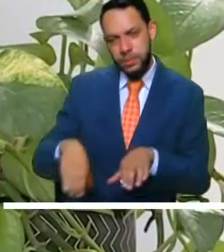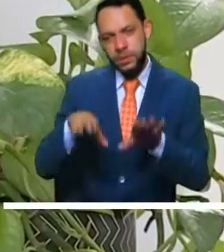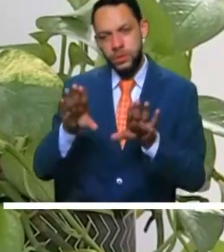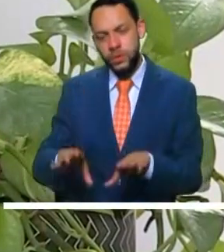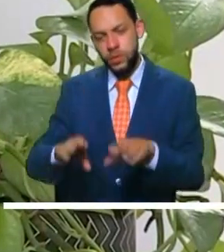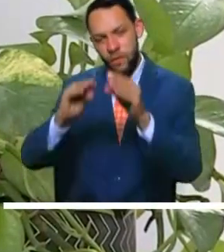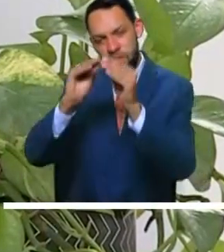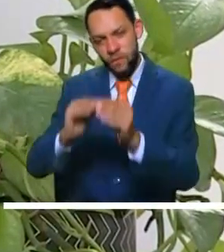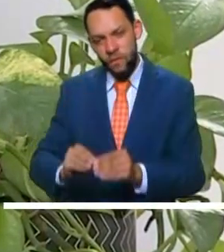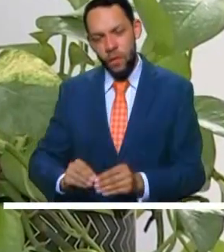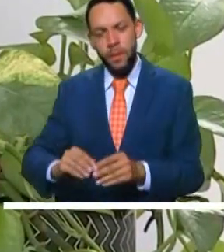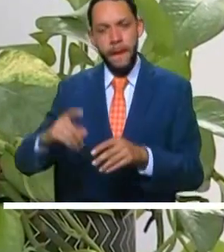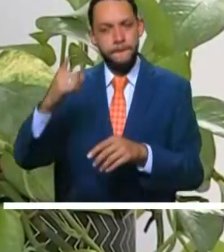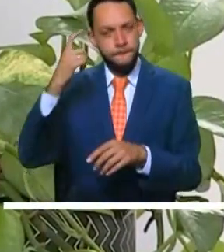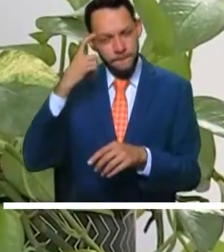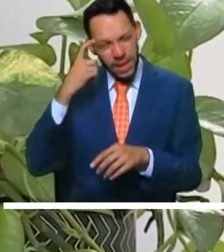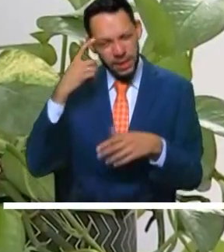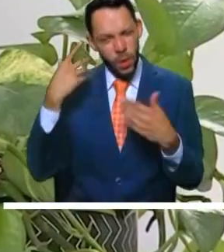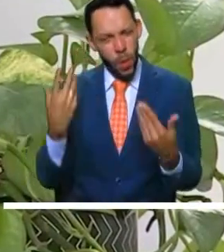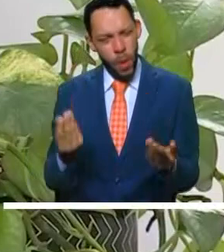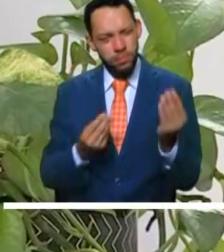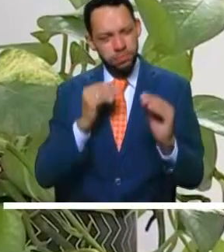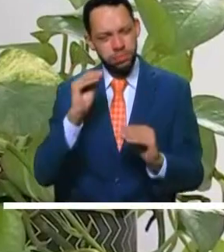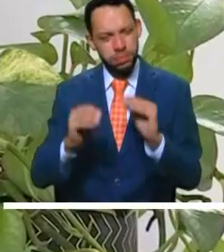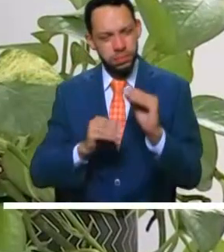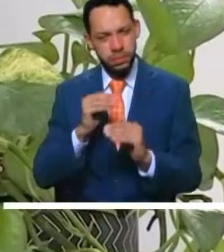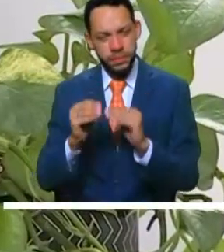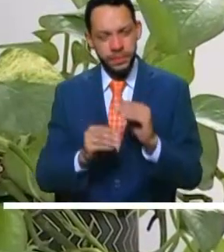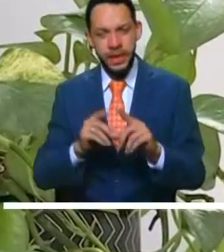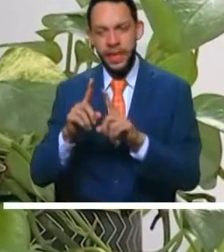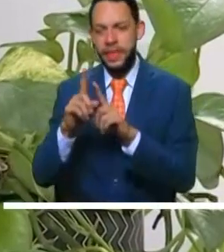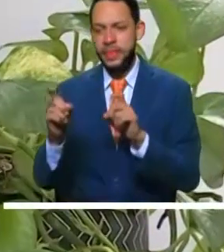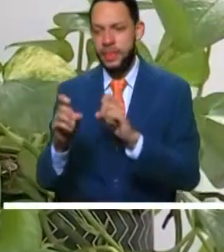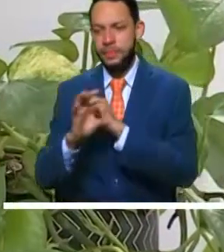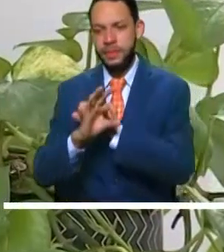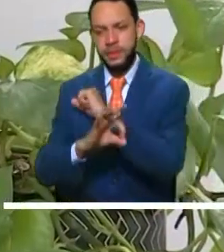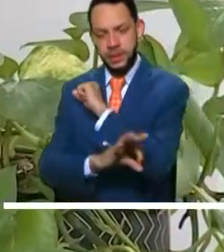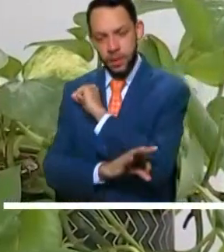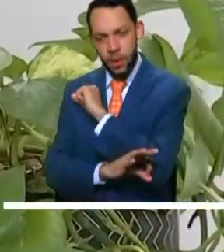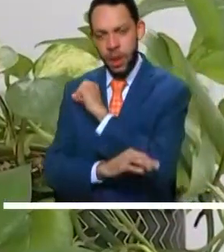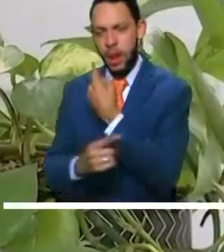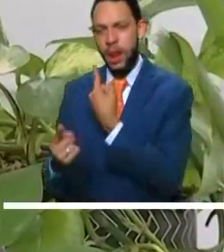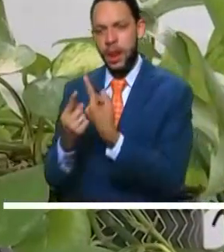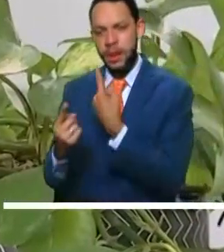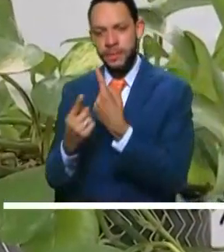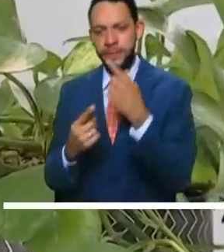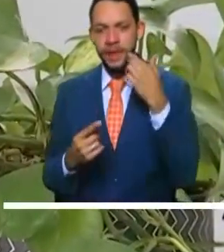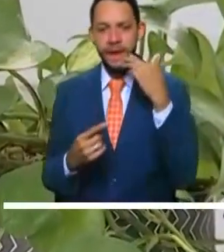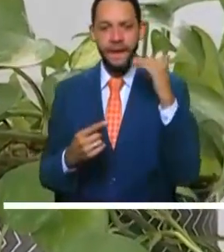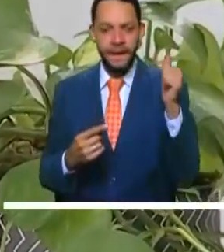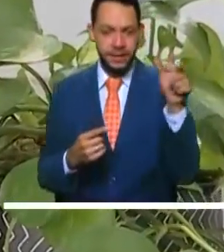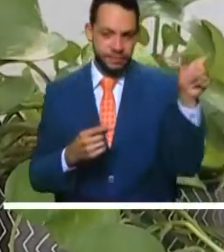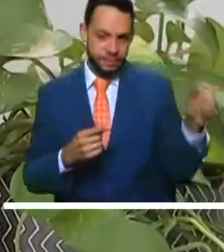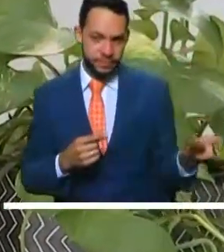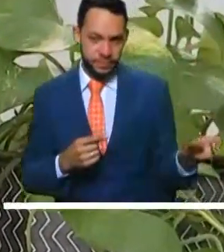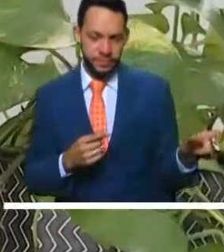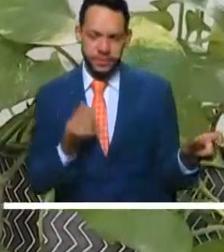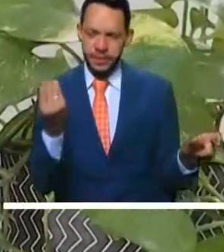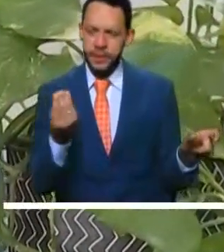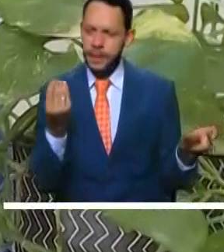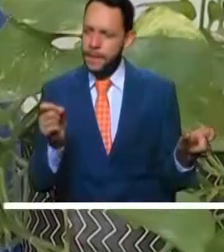mental y de eso hablamos en la consulta de psiconutrición. La doctora se encarga en su consulta de hacer todo el proceso